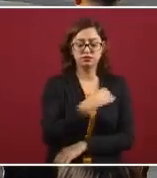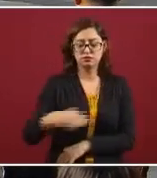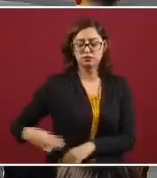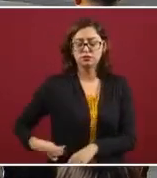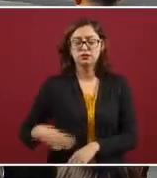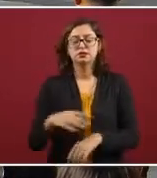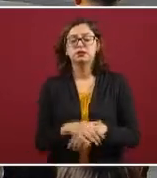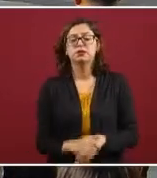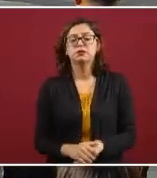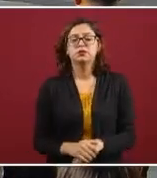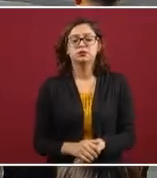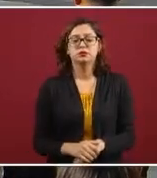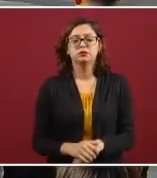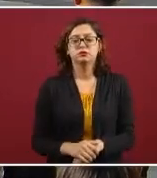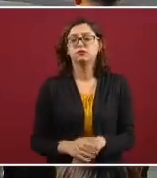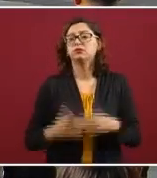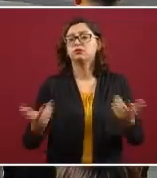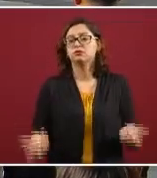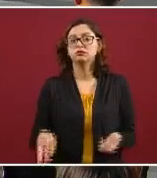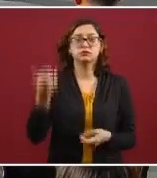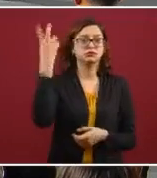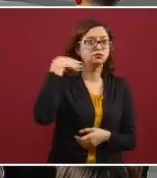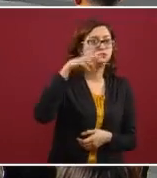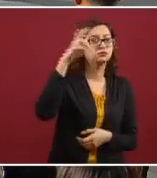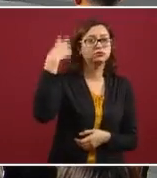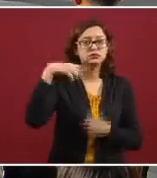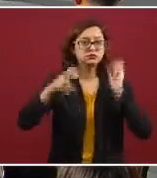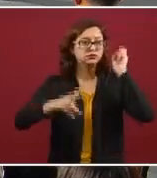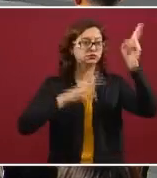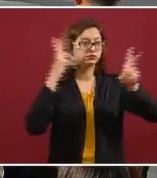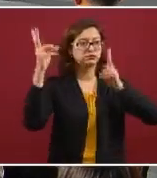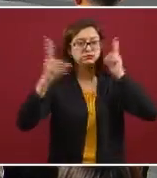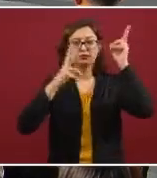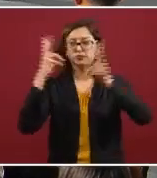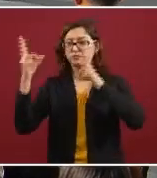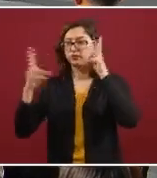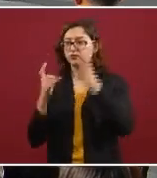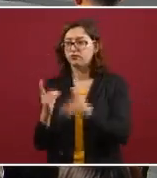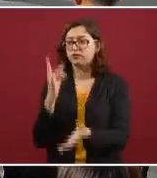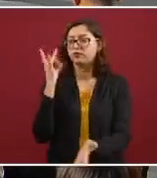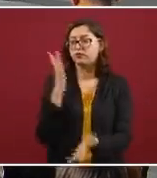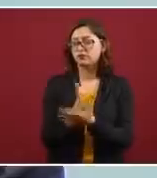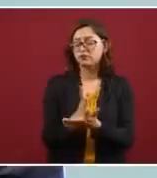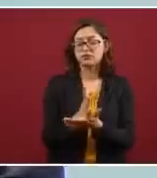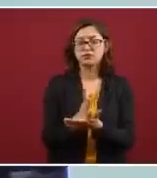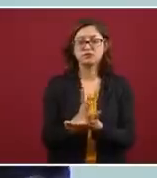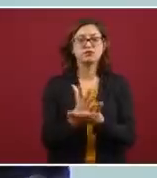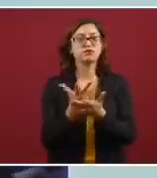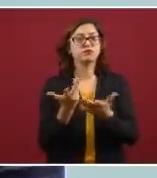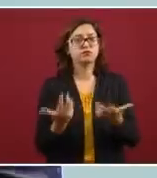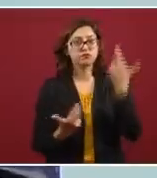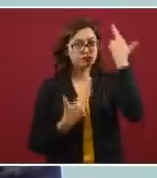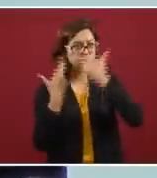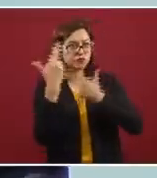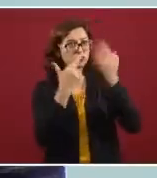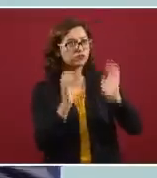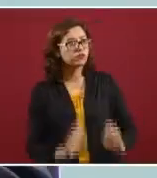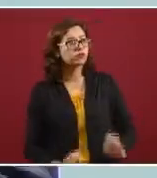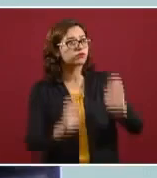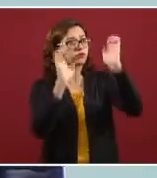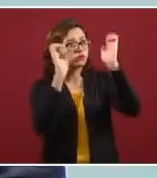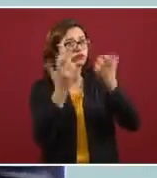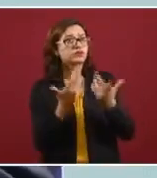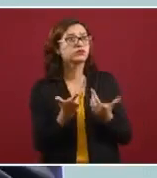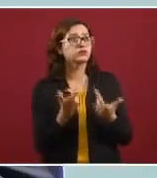aquí, la gira tuvo no solamente el objetivo de revisar el estado de la infraestructura,